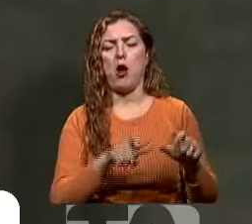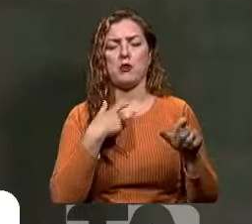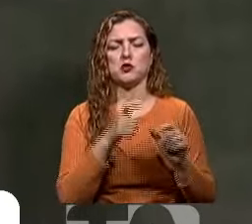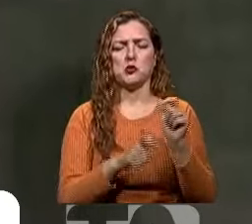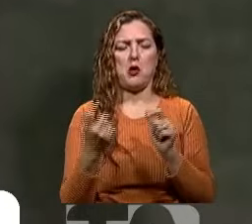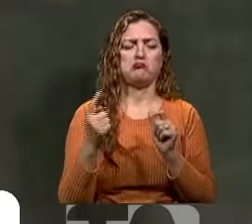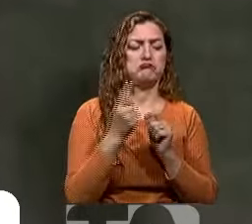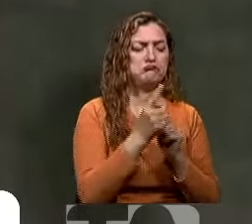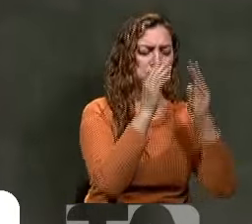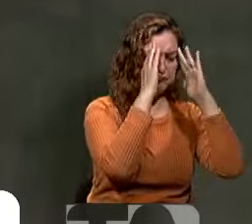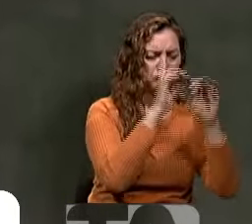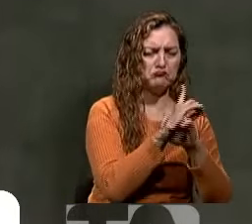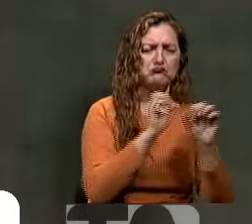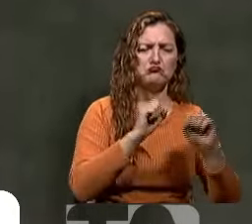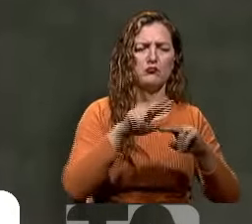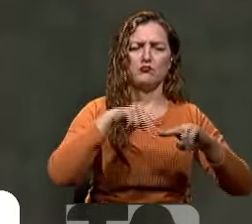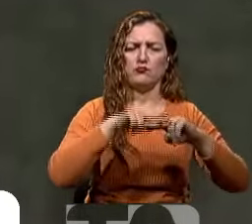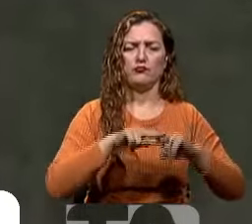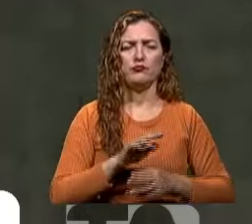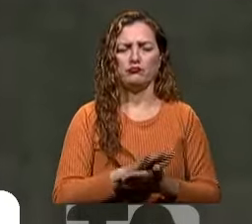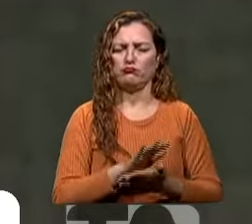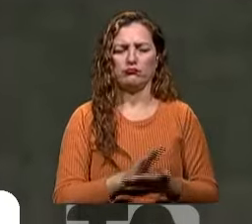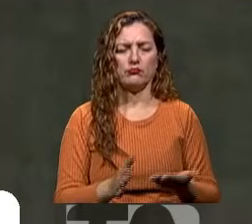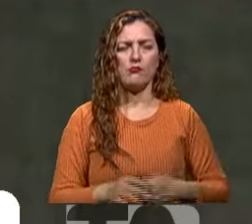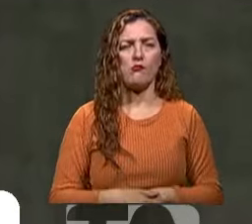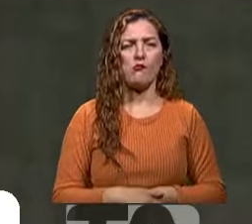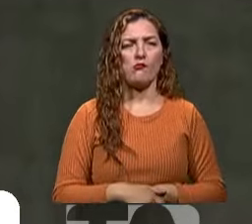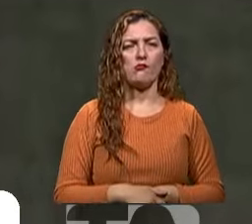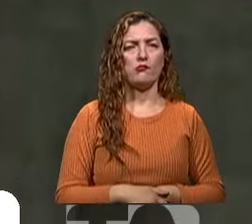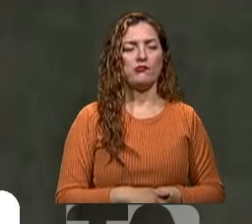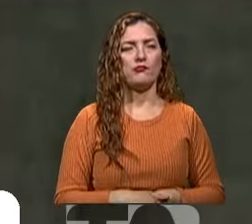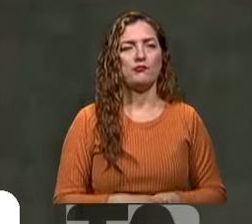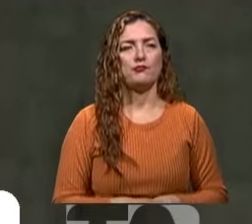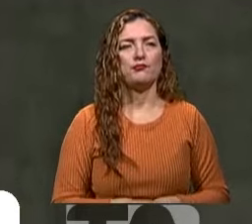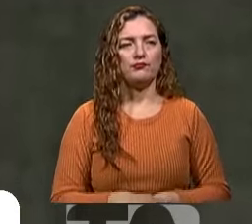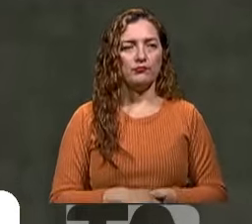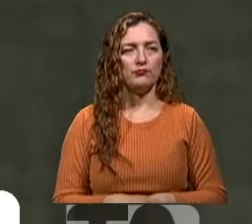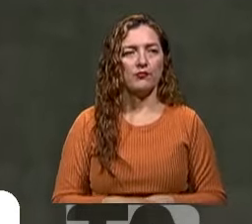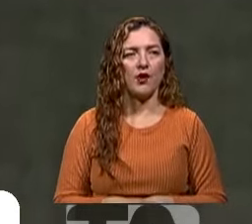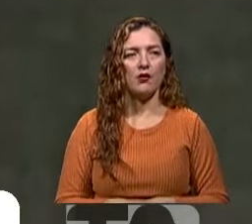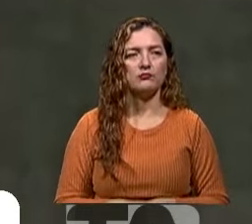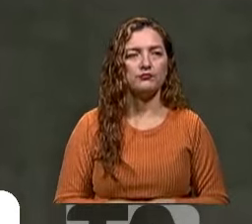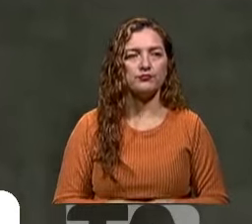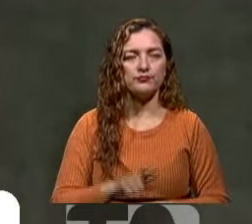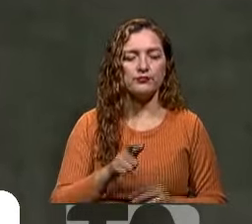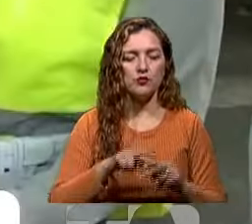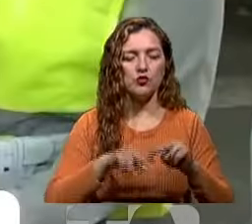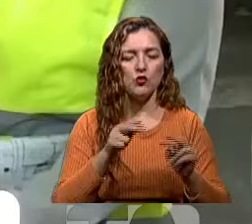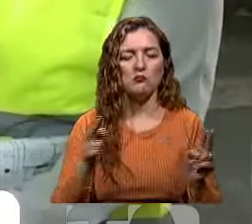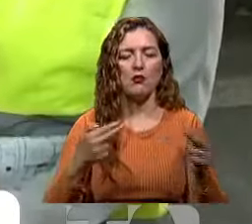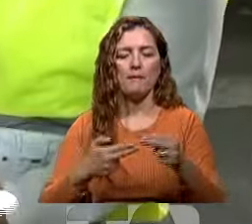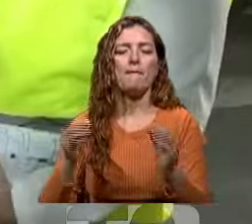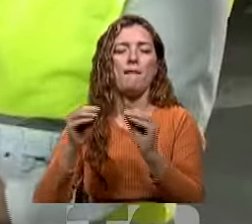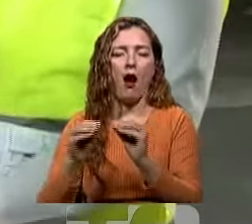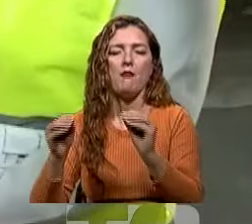siguen operando de manera normal. Obviamente que la expectativa, como cualquier nueva obra, es darle mayor comodidad, mayor amplitud. Para